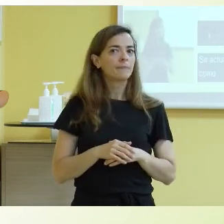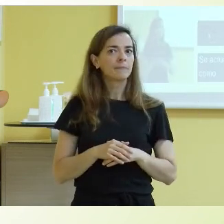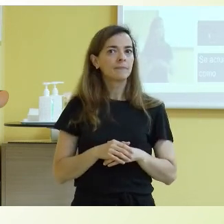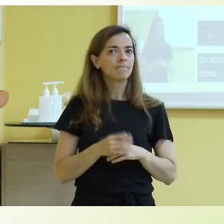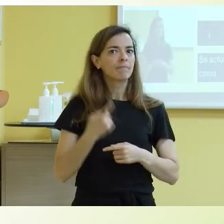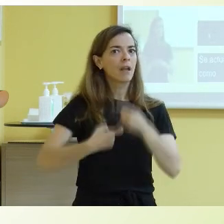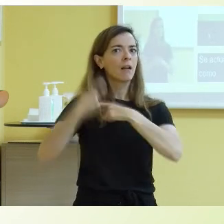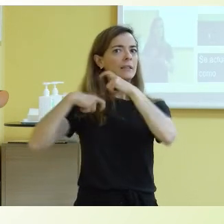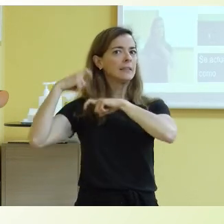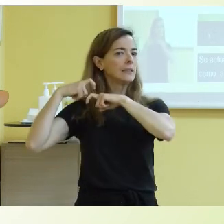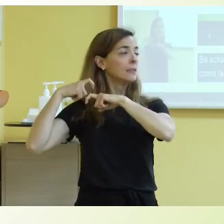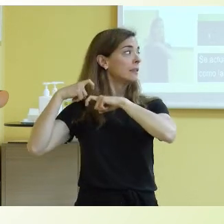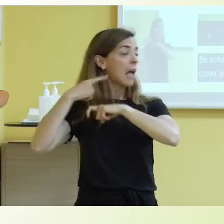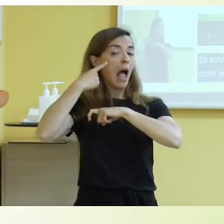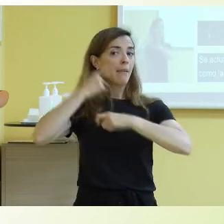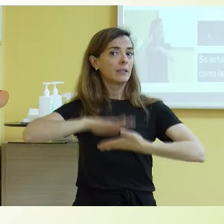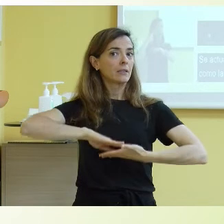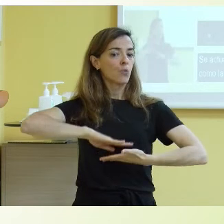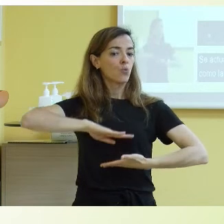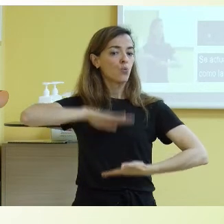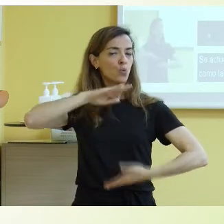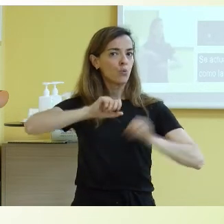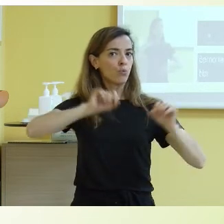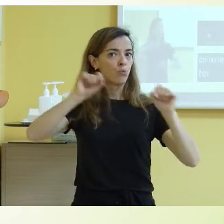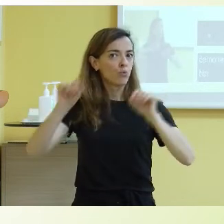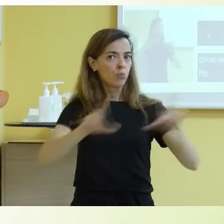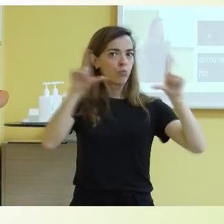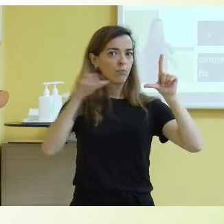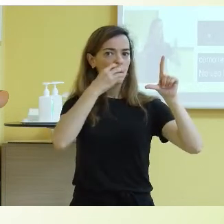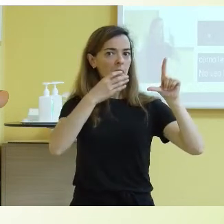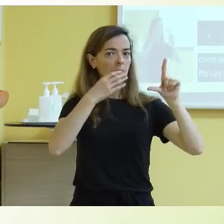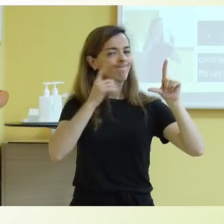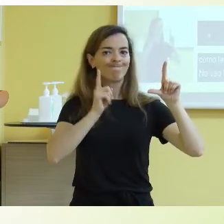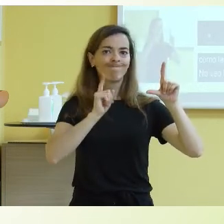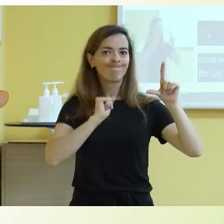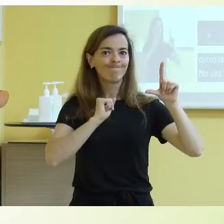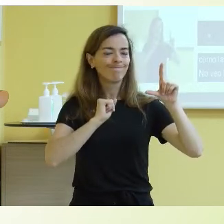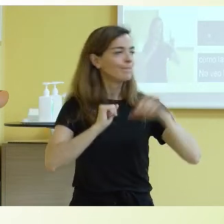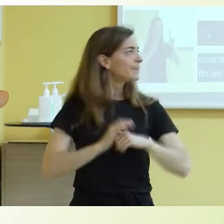Vuelvo atrás, a ver si se carga bien. Pues no, vaya.